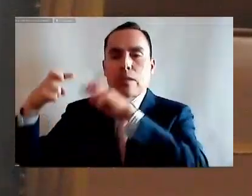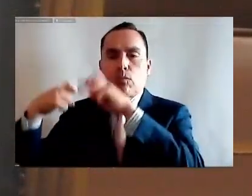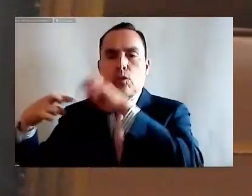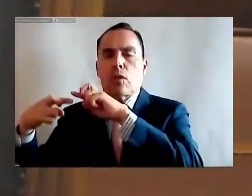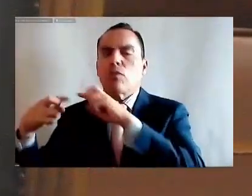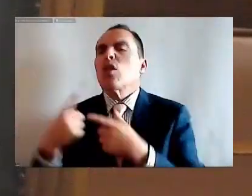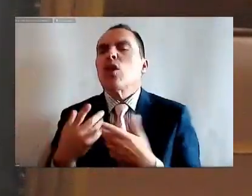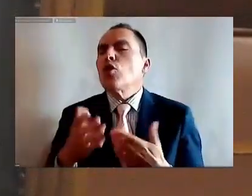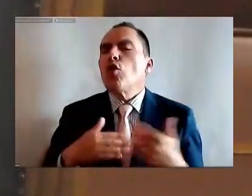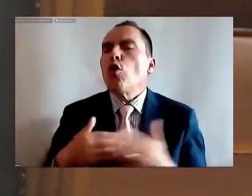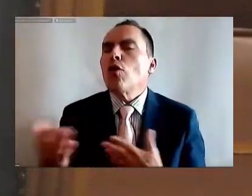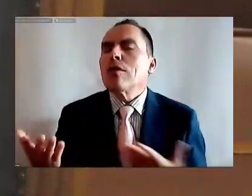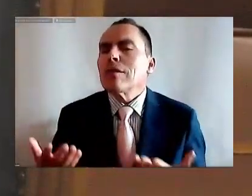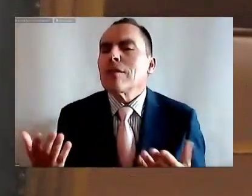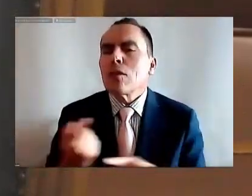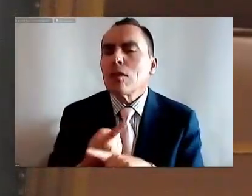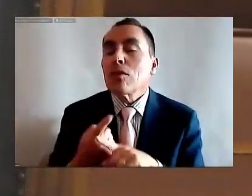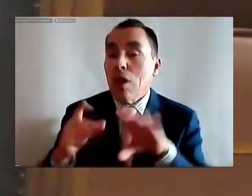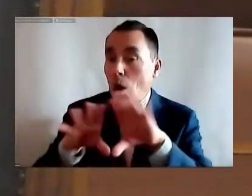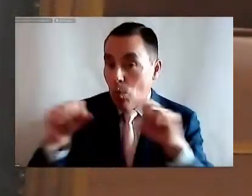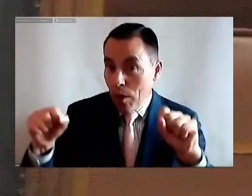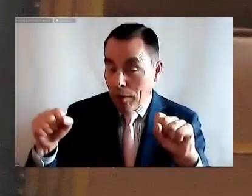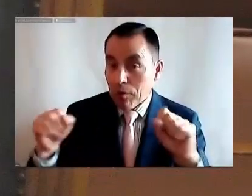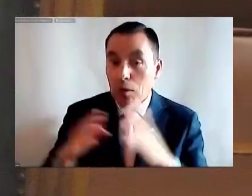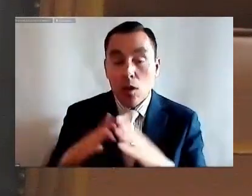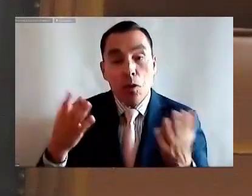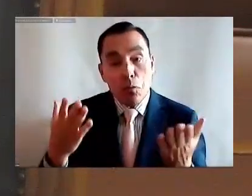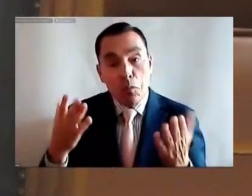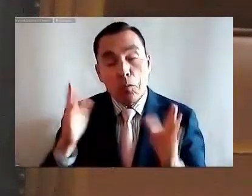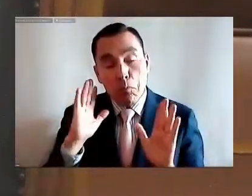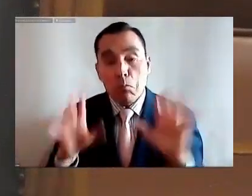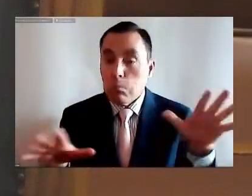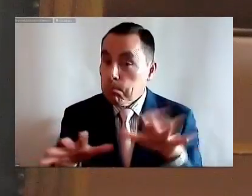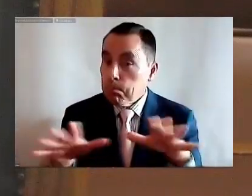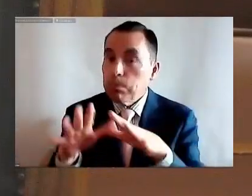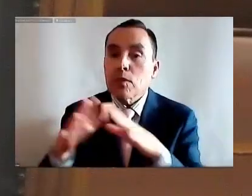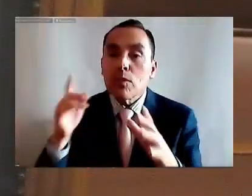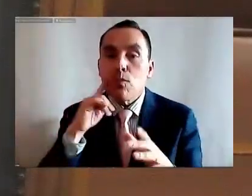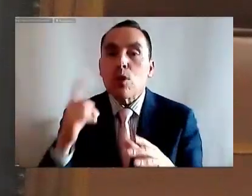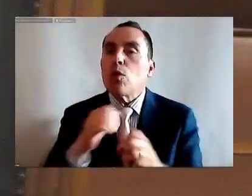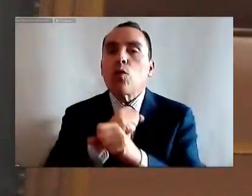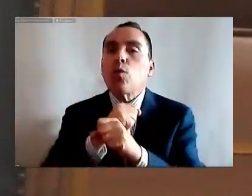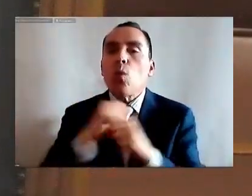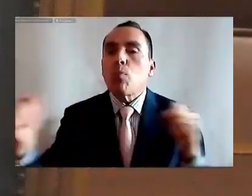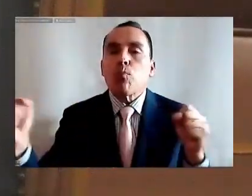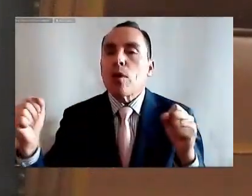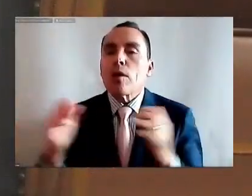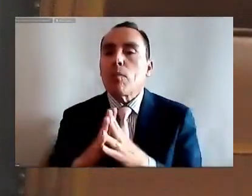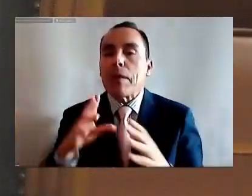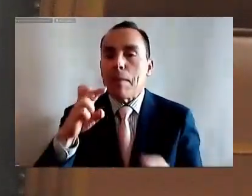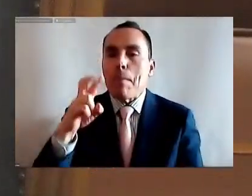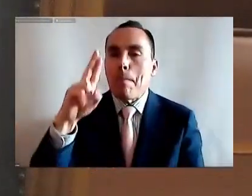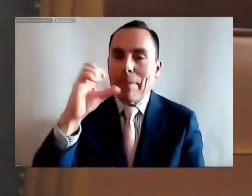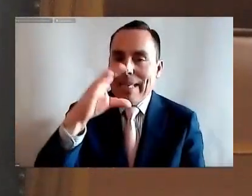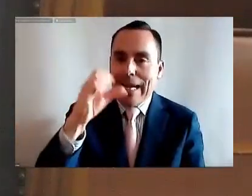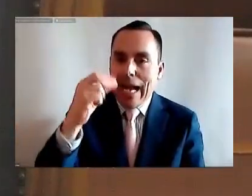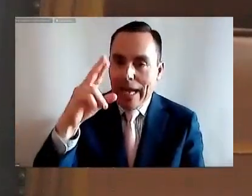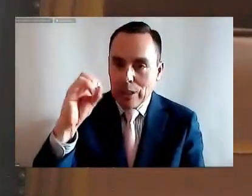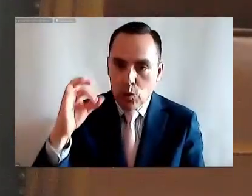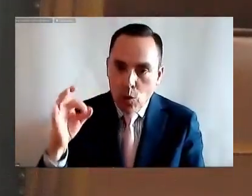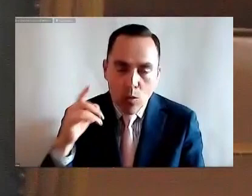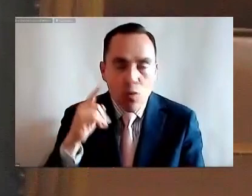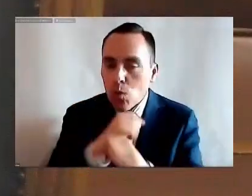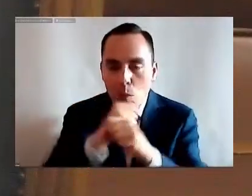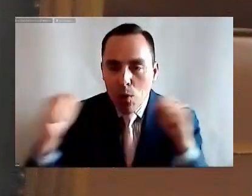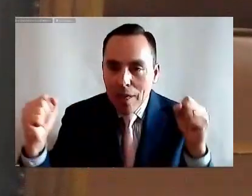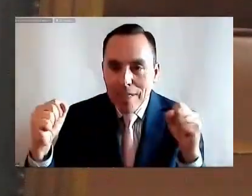que ponerse de acuerdo o ejercer las acciones que correspondan, pero no la puede sacar por la vía del precario, no sé si me explico, pero no, eso